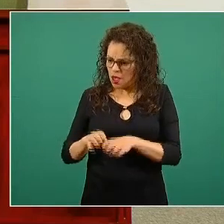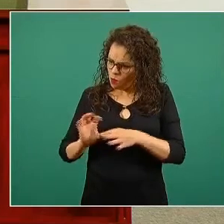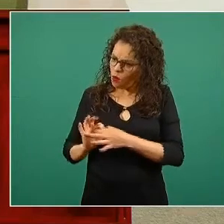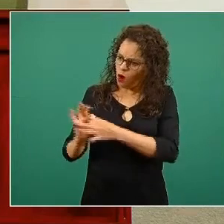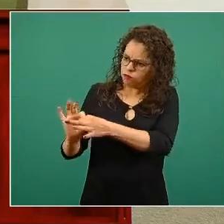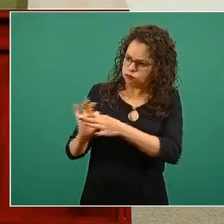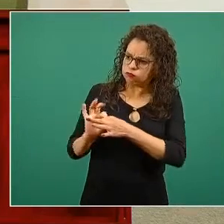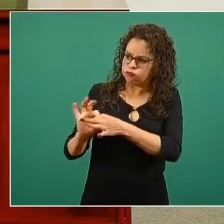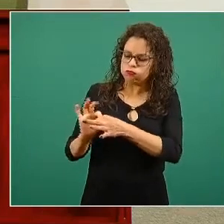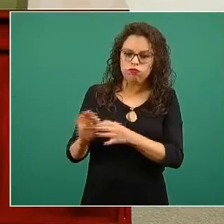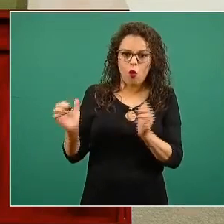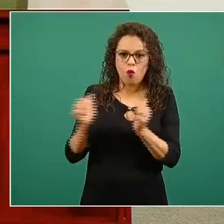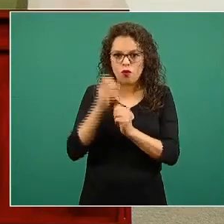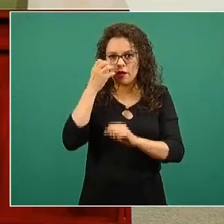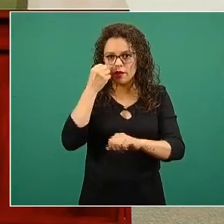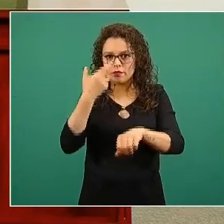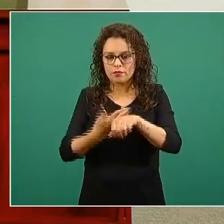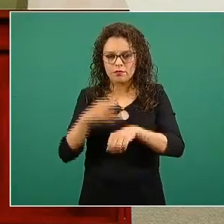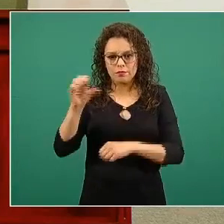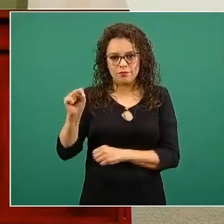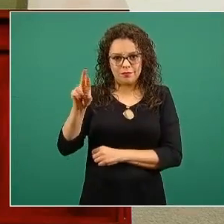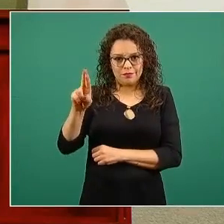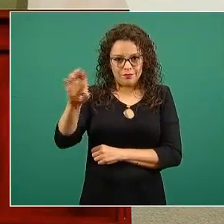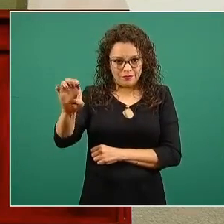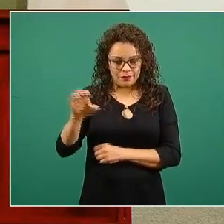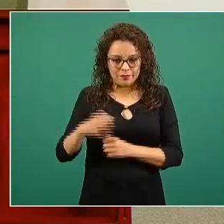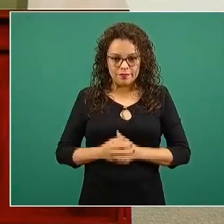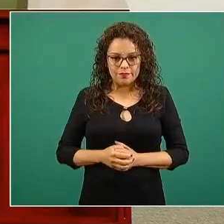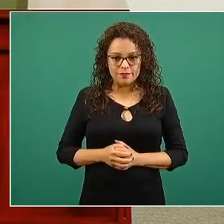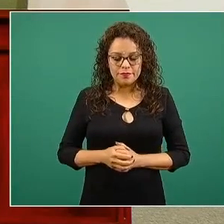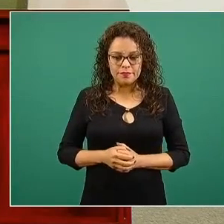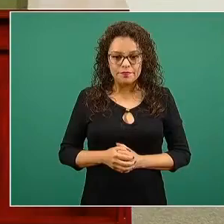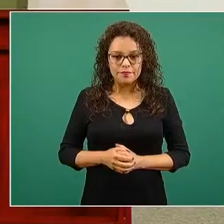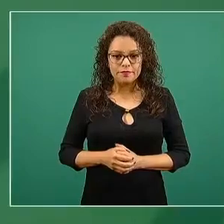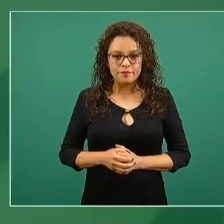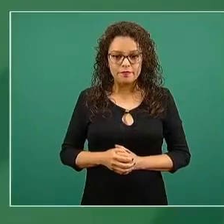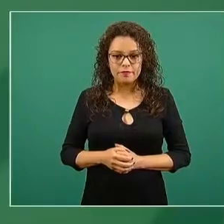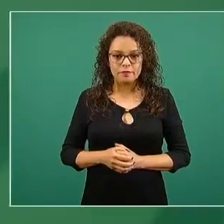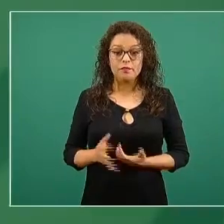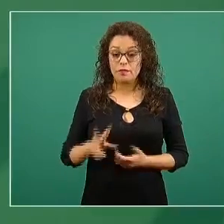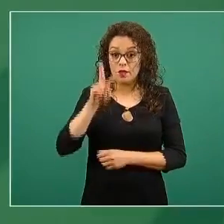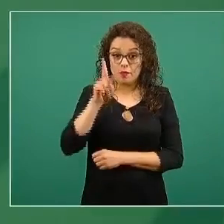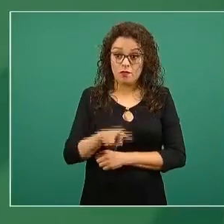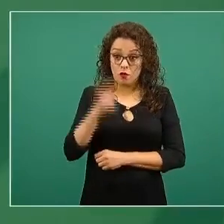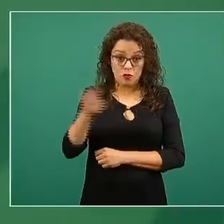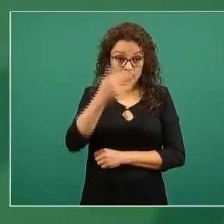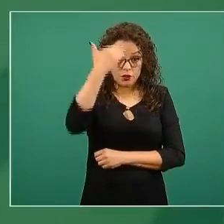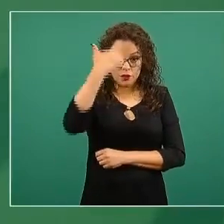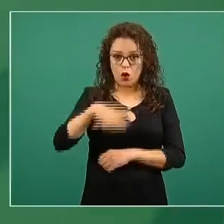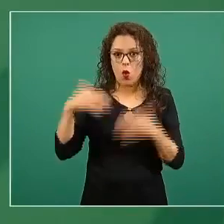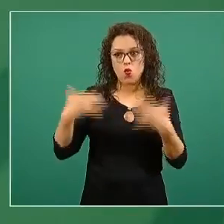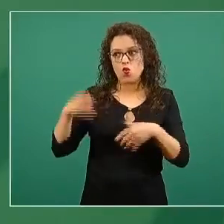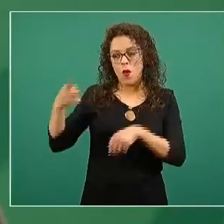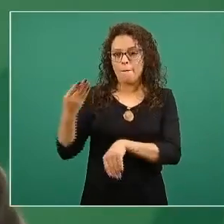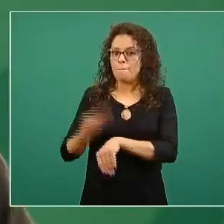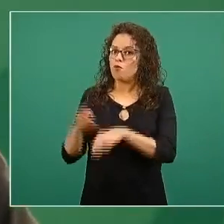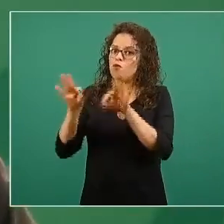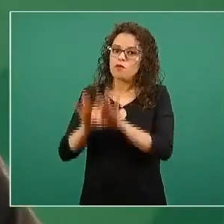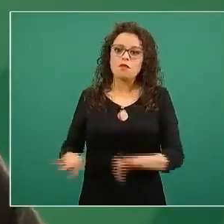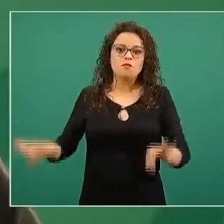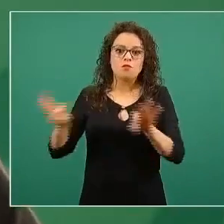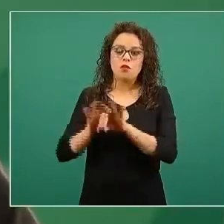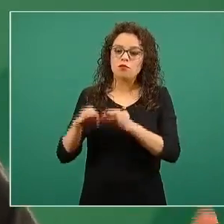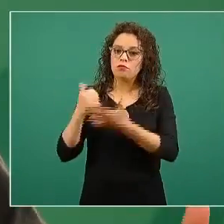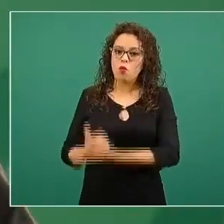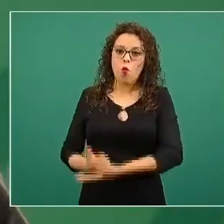con la Secretaría de Relaciones Exteriores, quienes, como sabemos, han tenido un papel fundamental y preponderante, sobre todo en